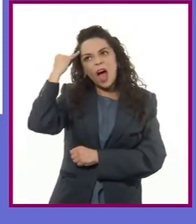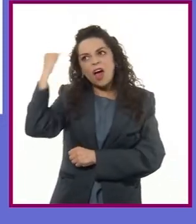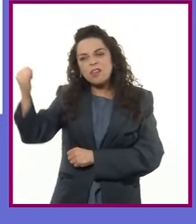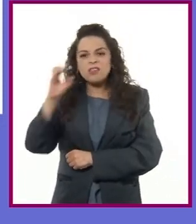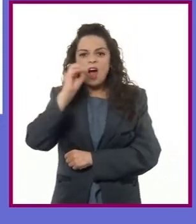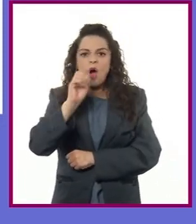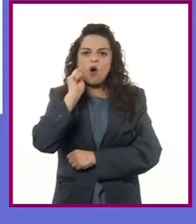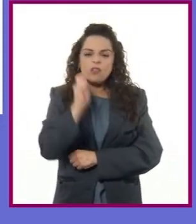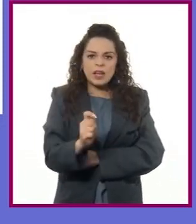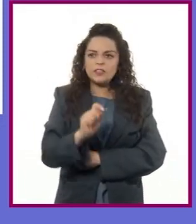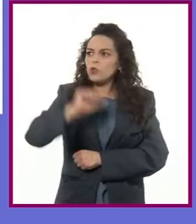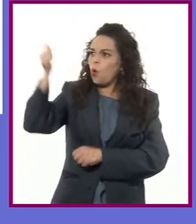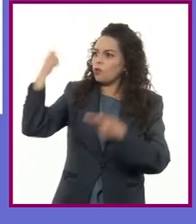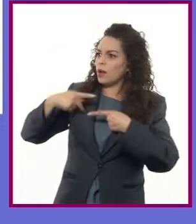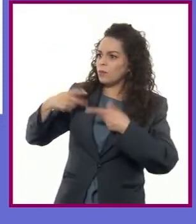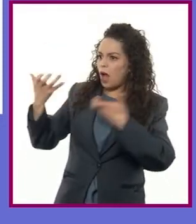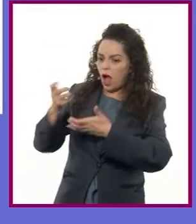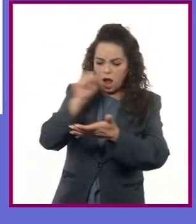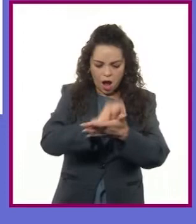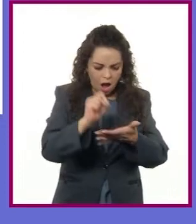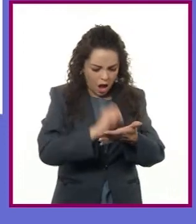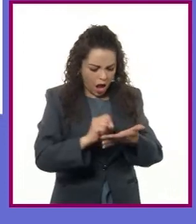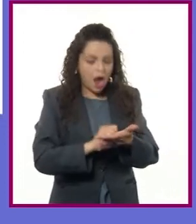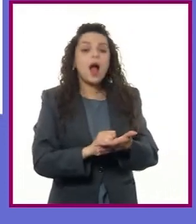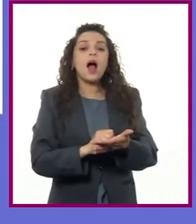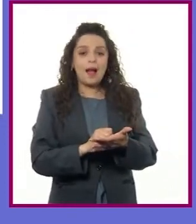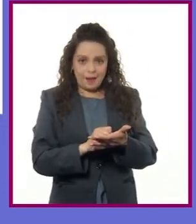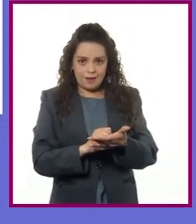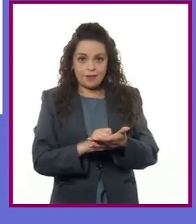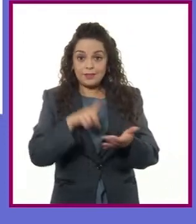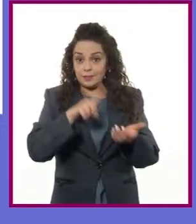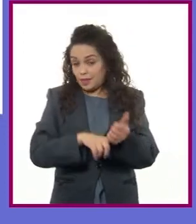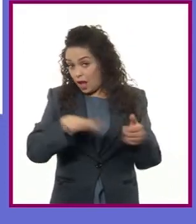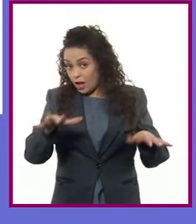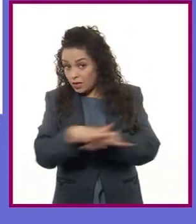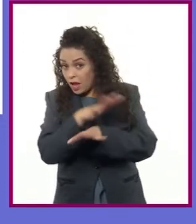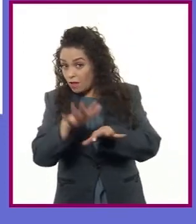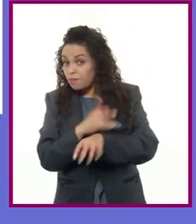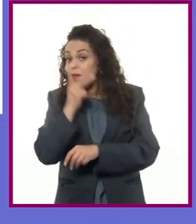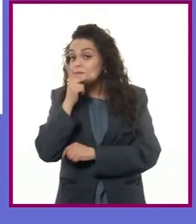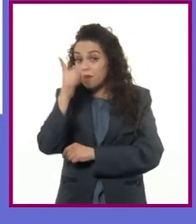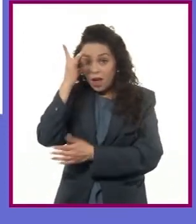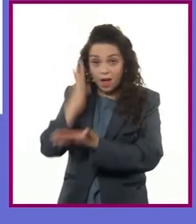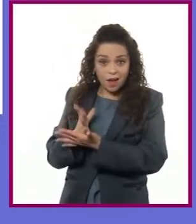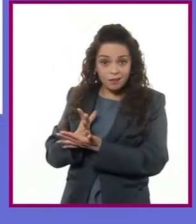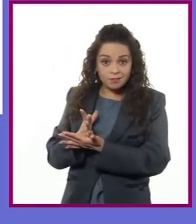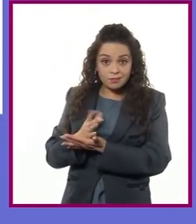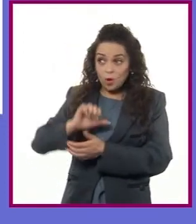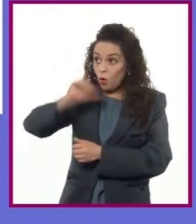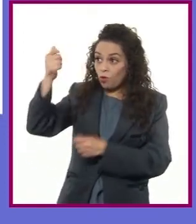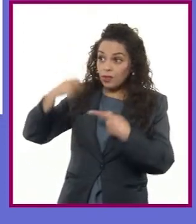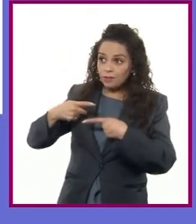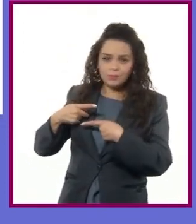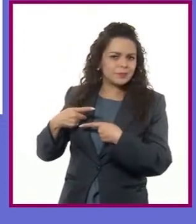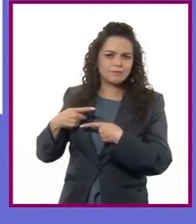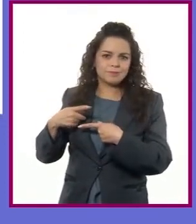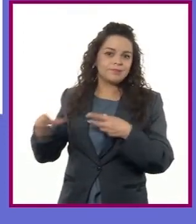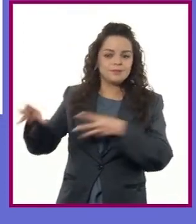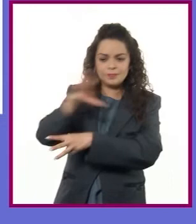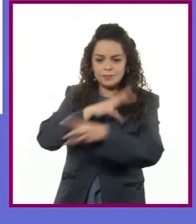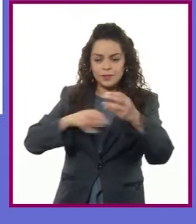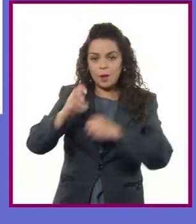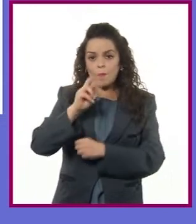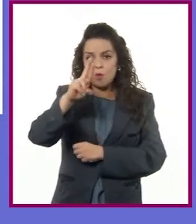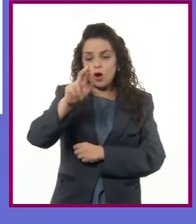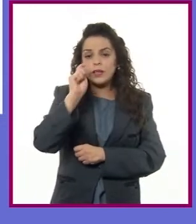desarrollada por otra persona. Va más allá de cambiar las palabras de otro por sinónimos.